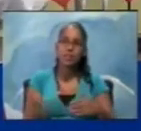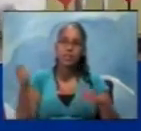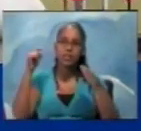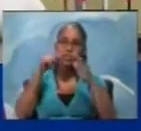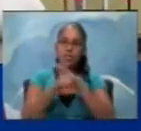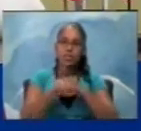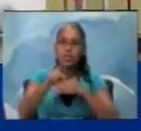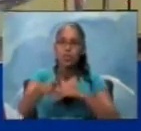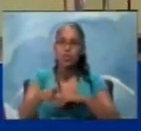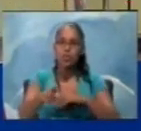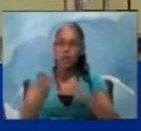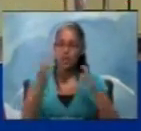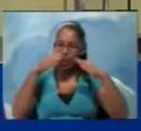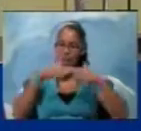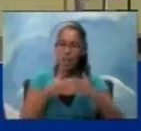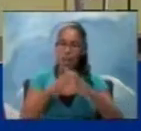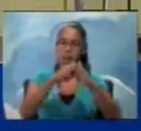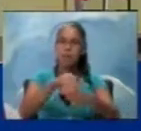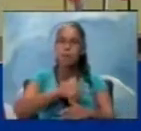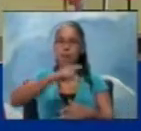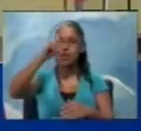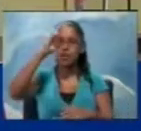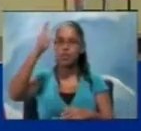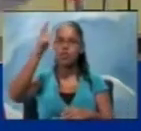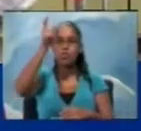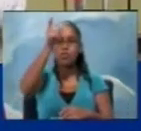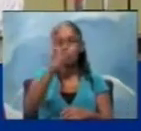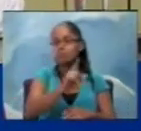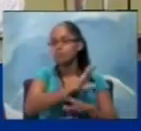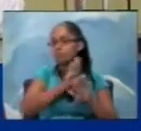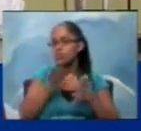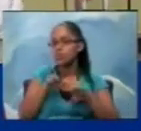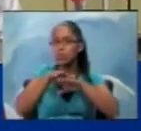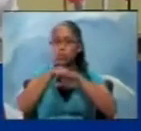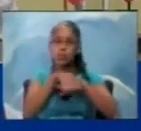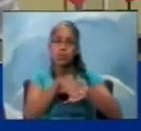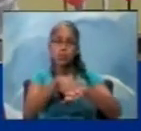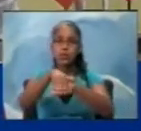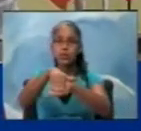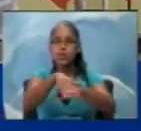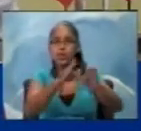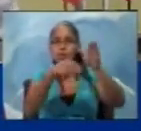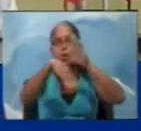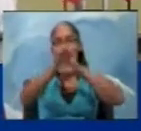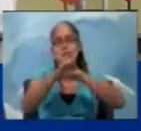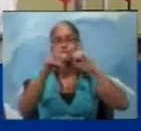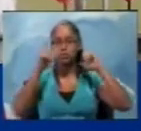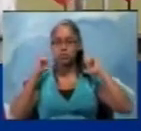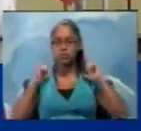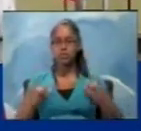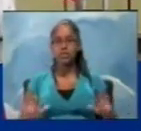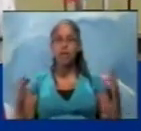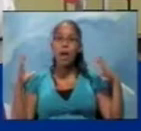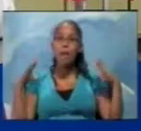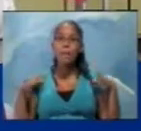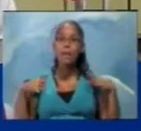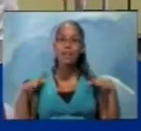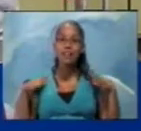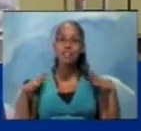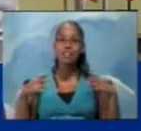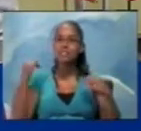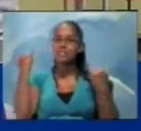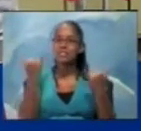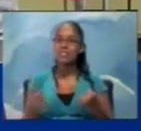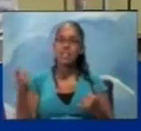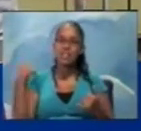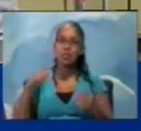metiéndolos en el barco de Dios y un crucero. Nos vamos a Curazao. Ya tenemos la directora